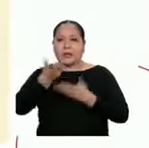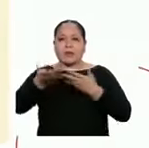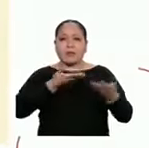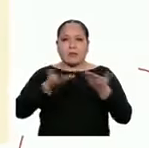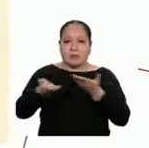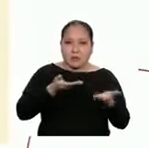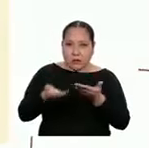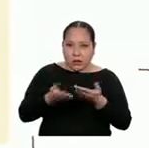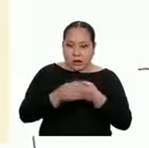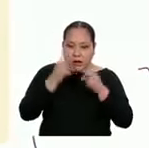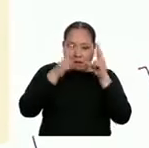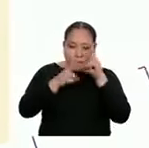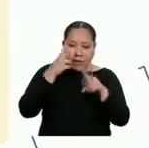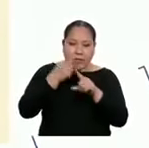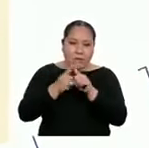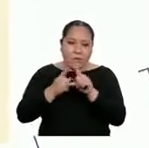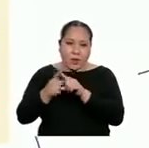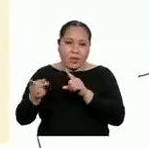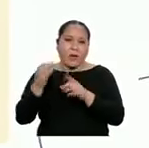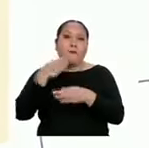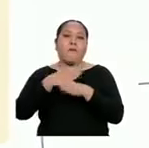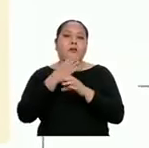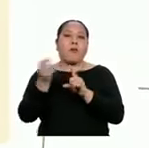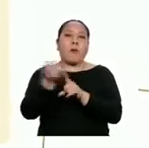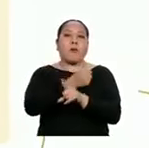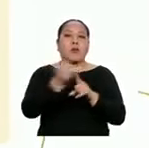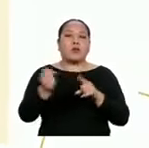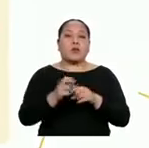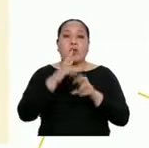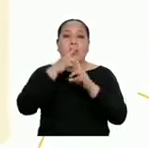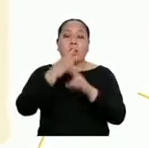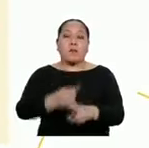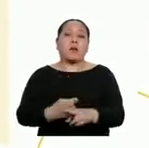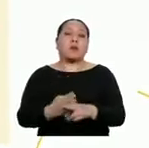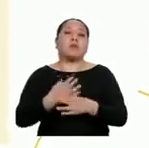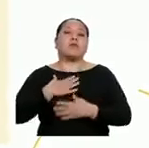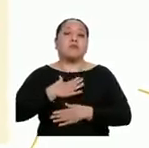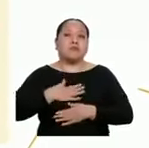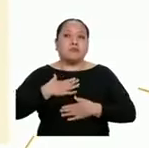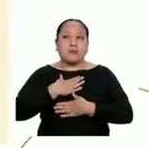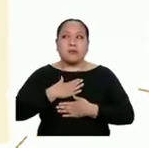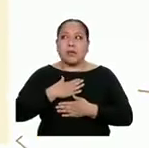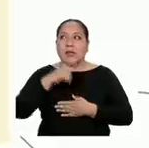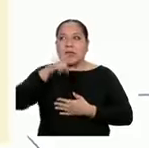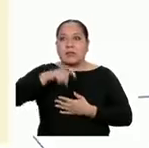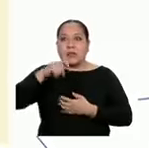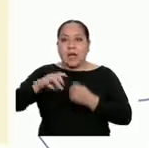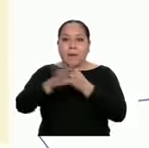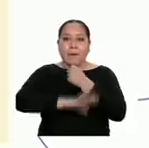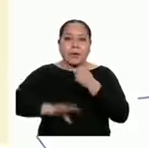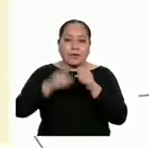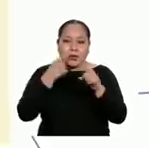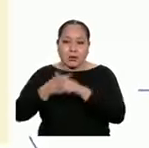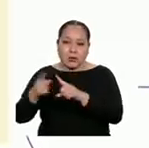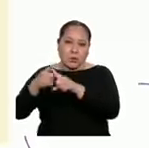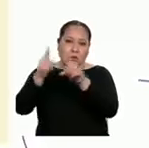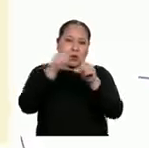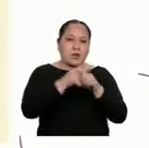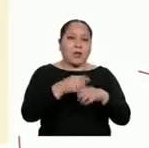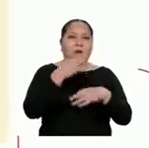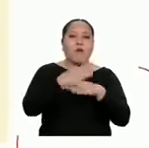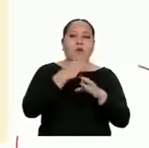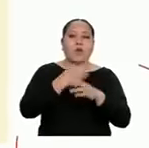de violencia. Es una respuesta a la satisfacción de necesidades básicas de todas las formas de